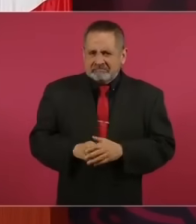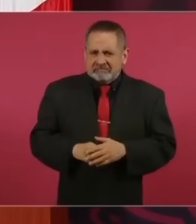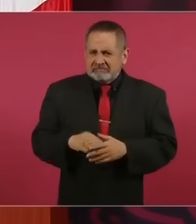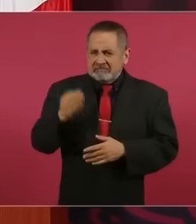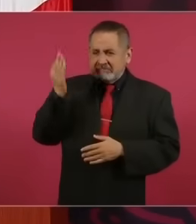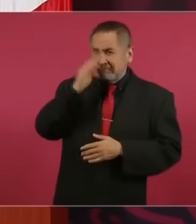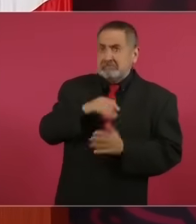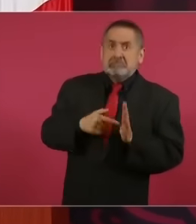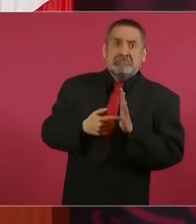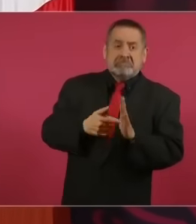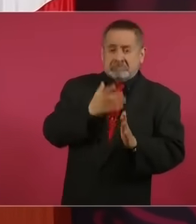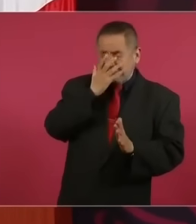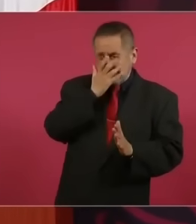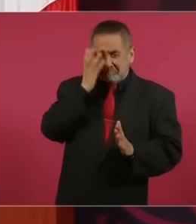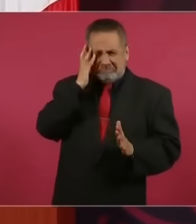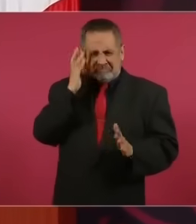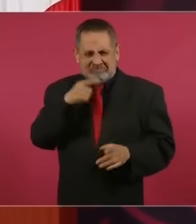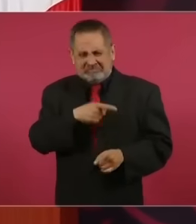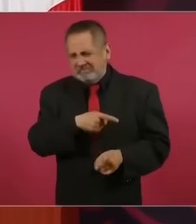farsantes,